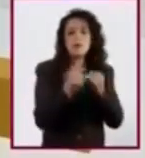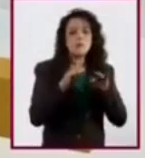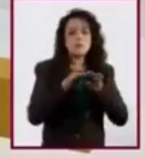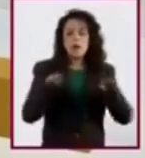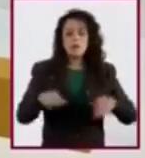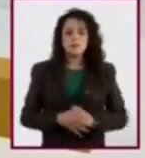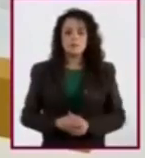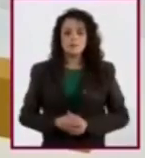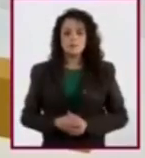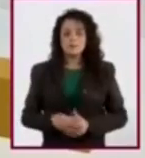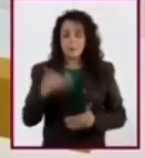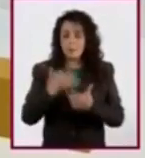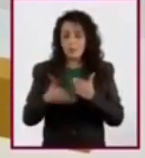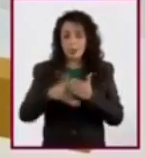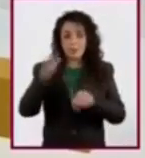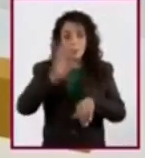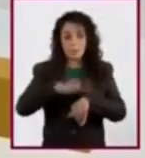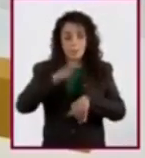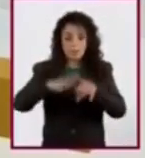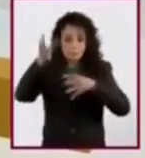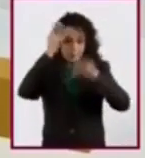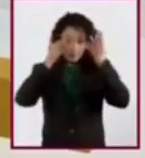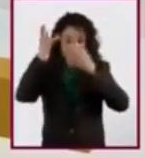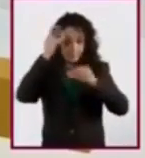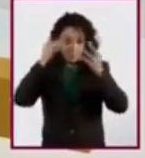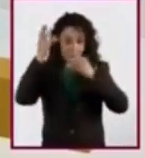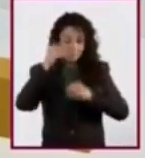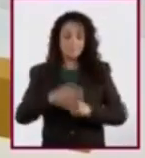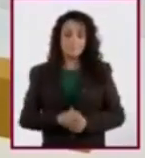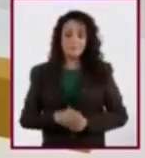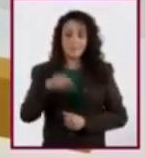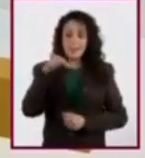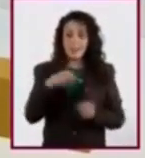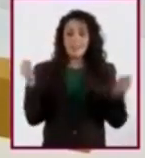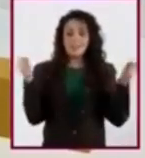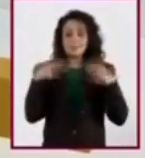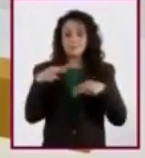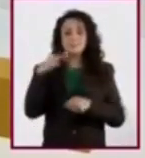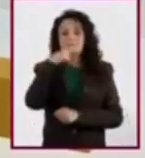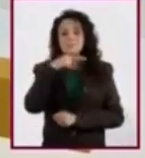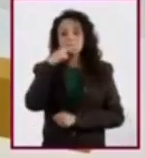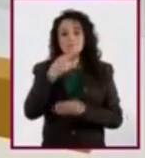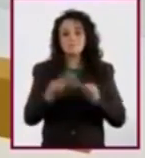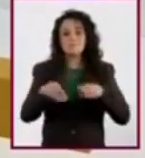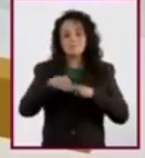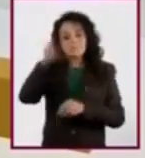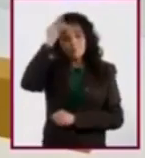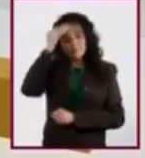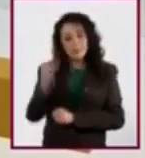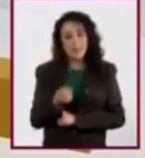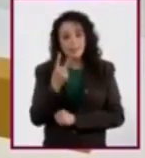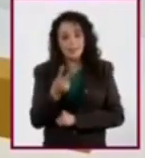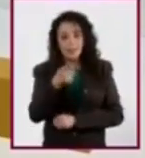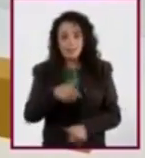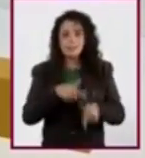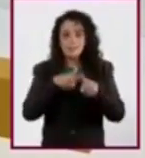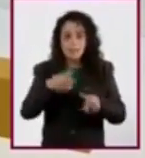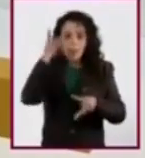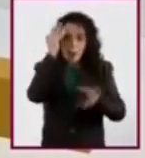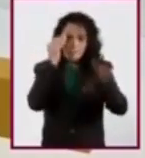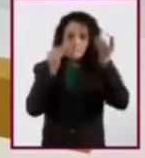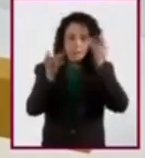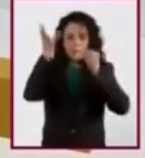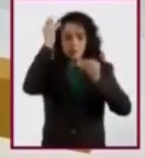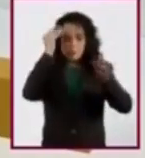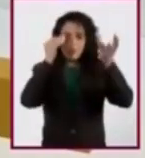Aún nos queda mucho por explorar y descubrir. Nos vemos pronto aquí, en Aprende en Casa 2. Les invito a que continúen aprendiendo